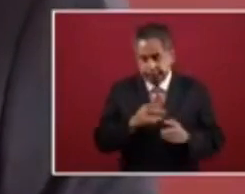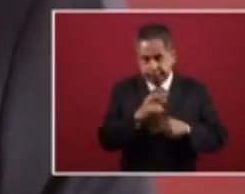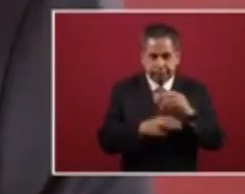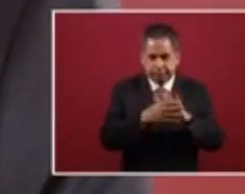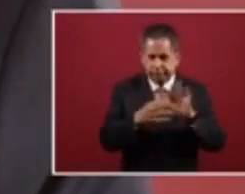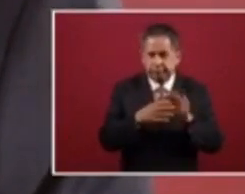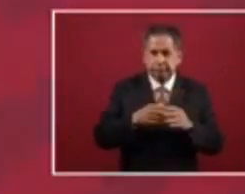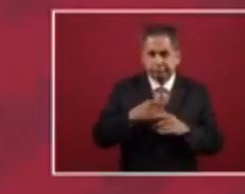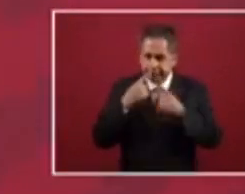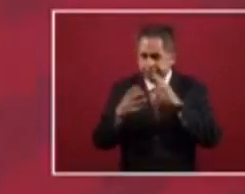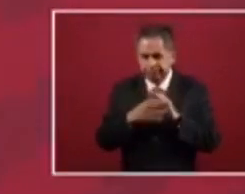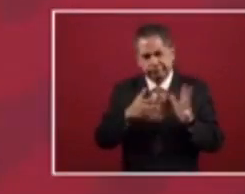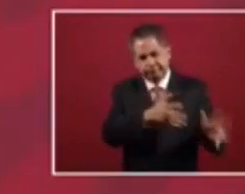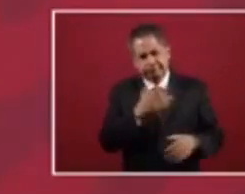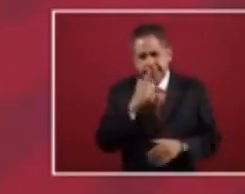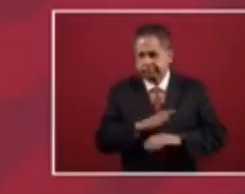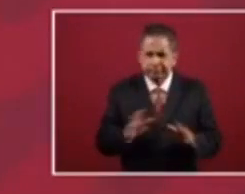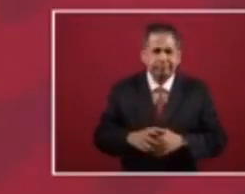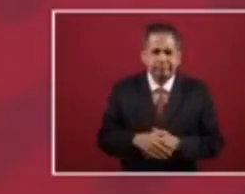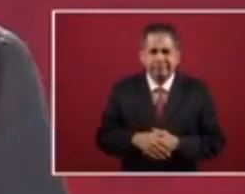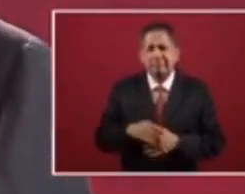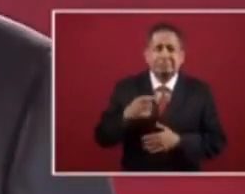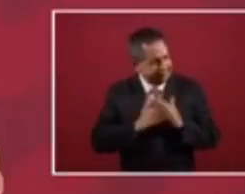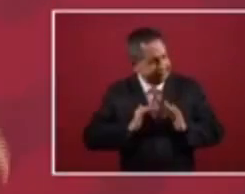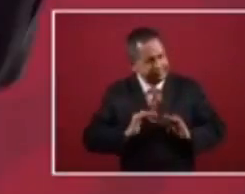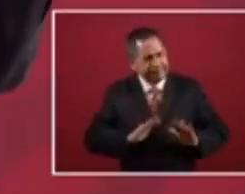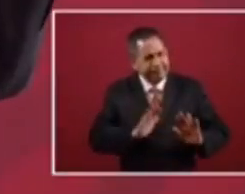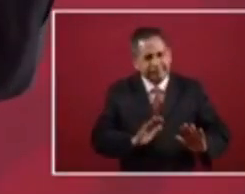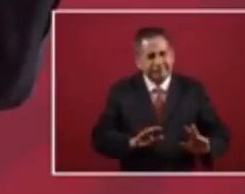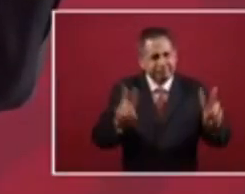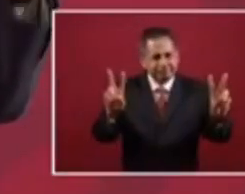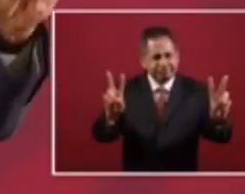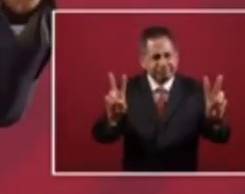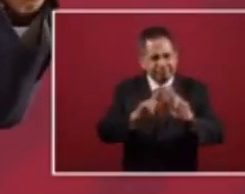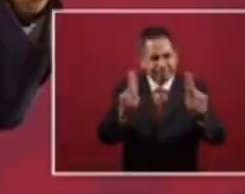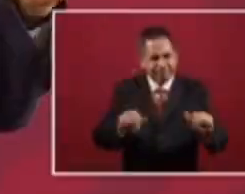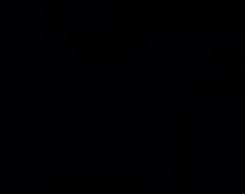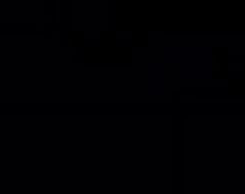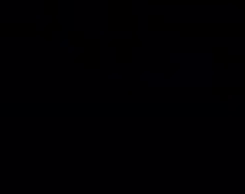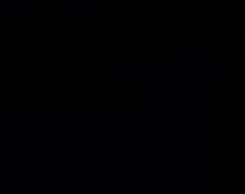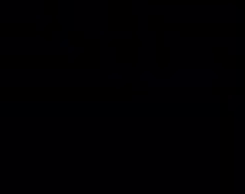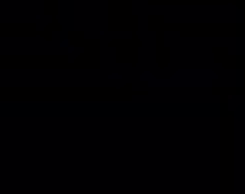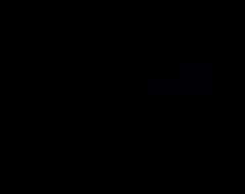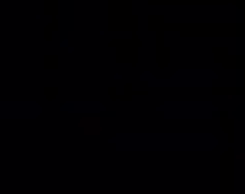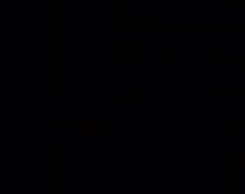convencerlos de que eso es lo mejor y que ya no haya caprichos. Amor y paz, ya.